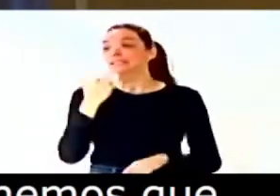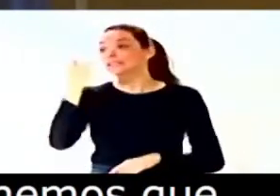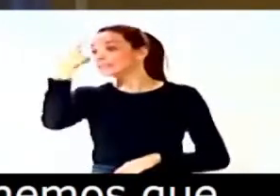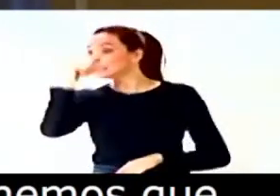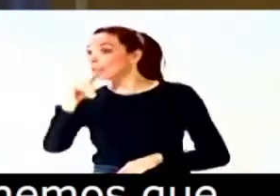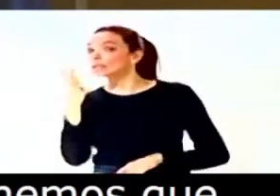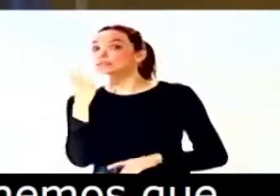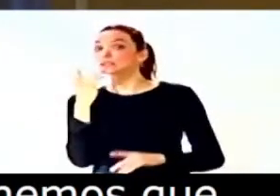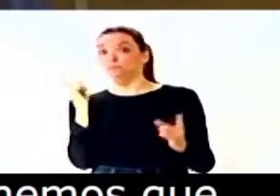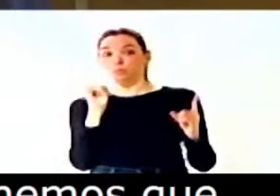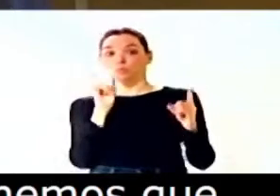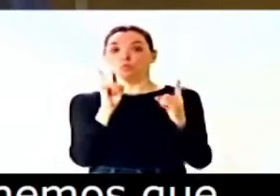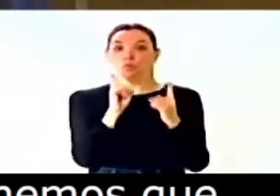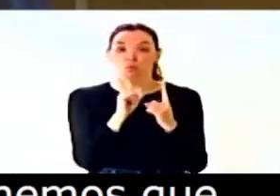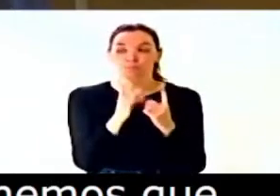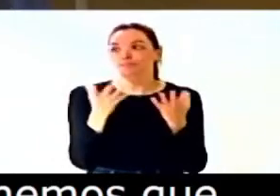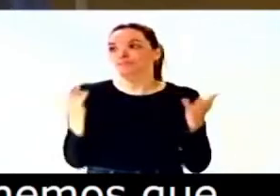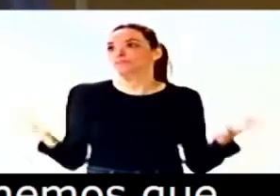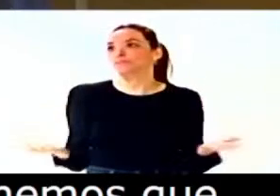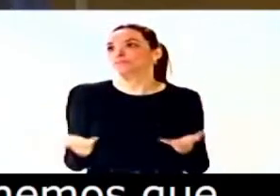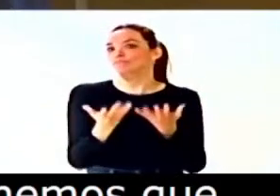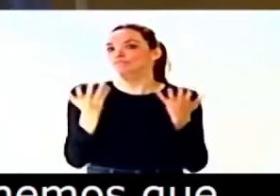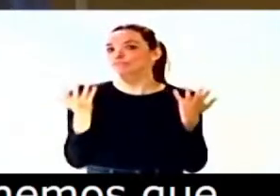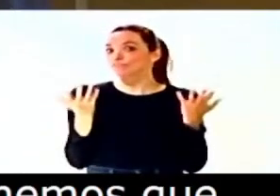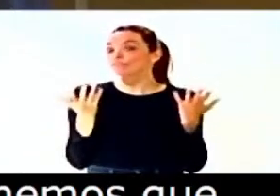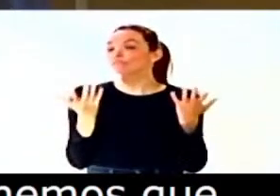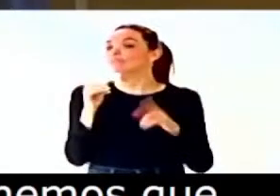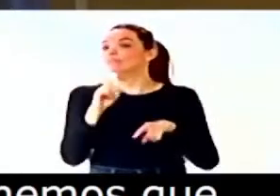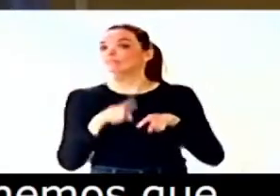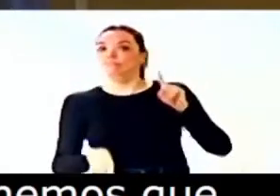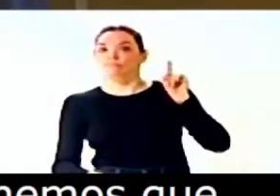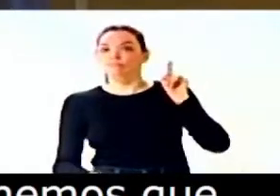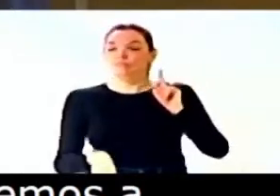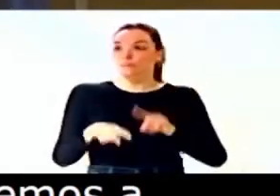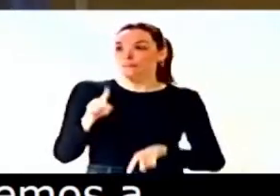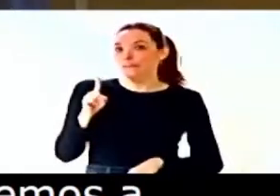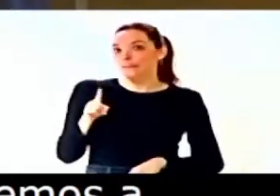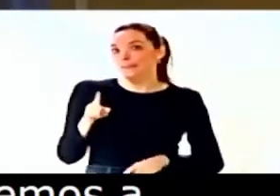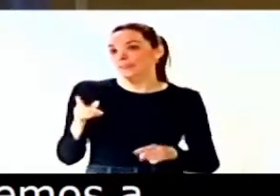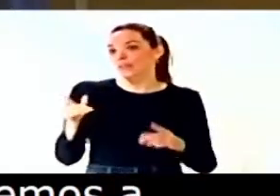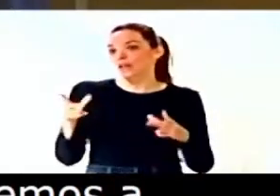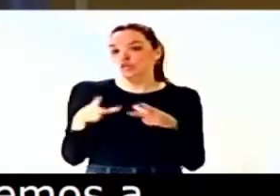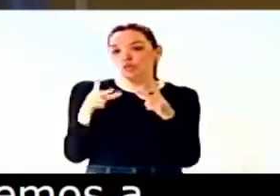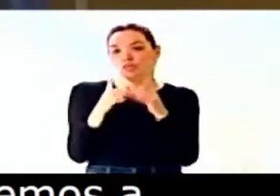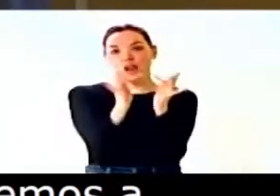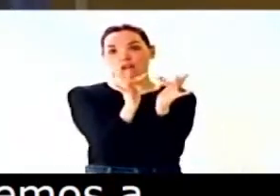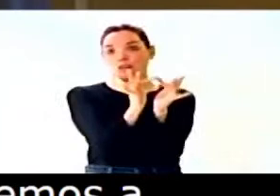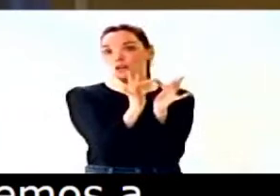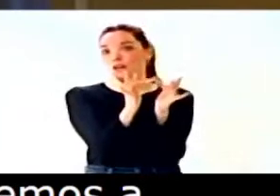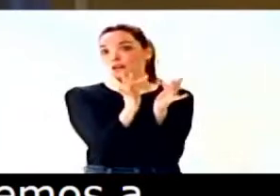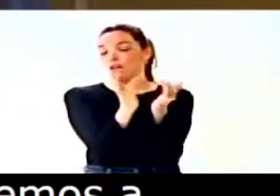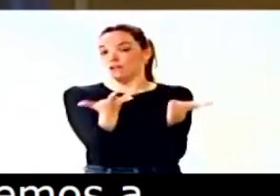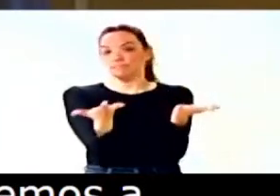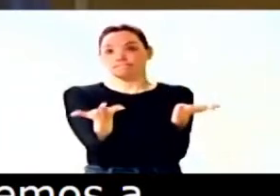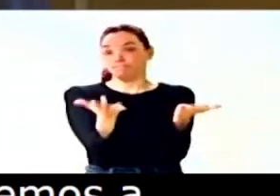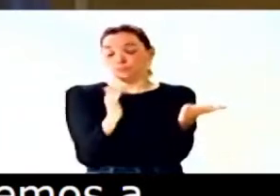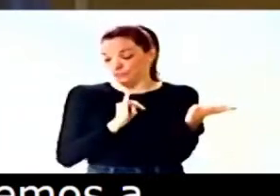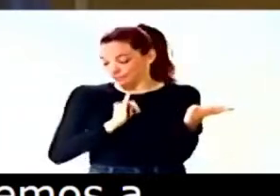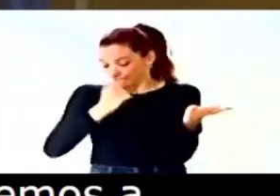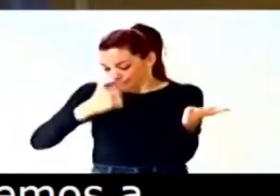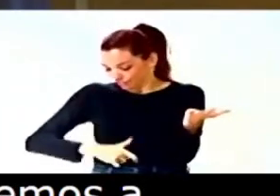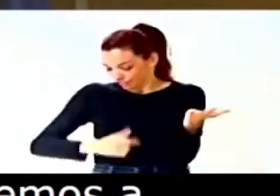nos exponemos a ciertas relaciones sociales que además son inherentes al ser